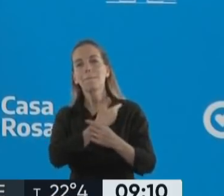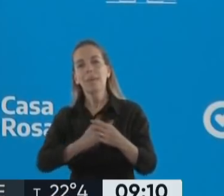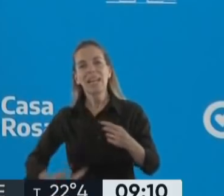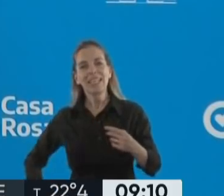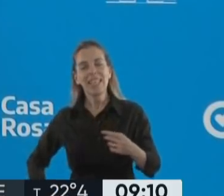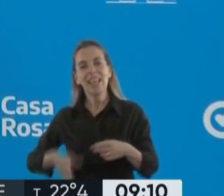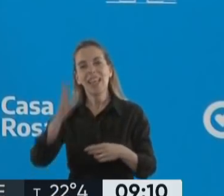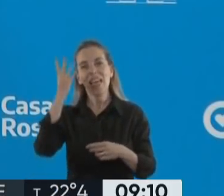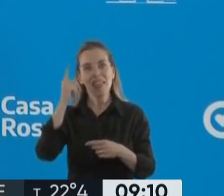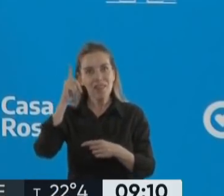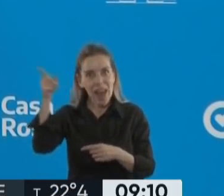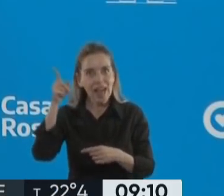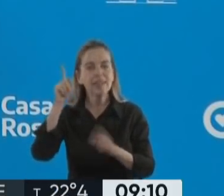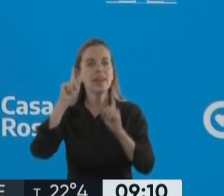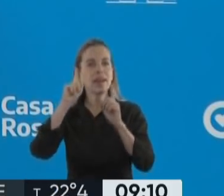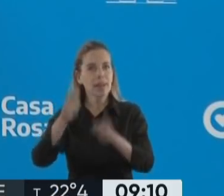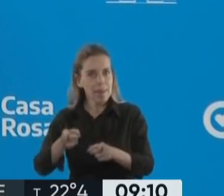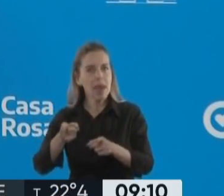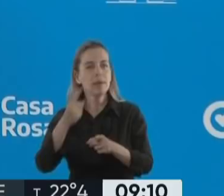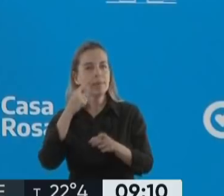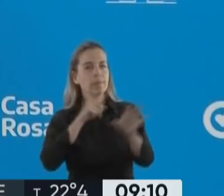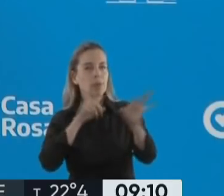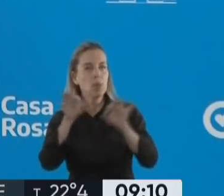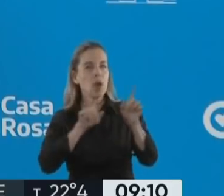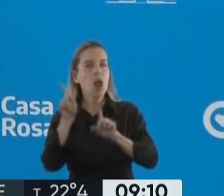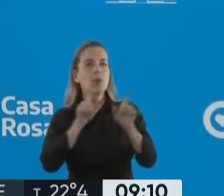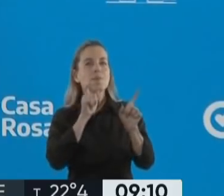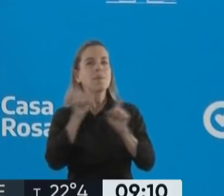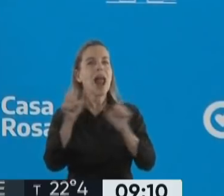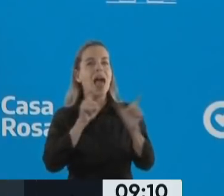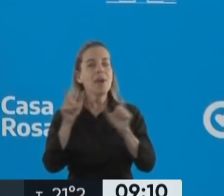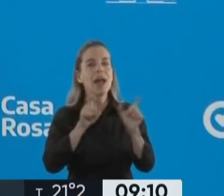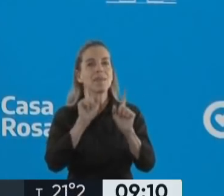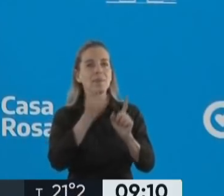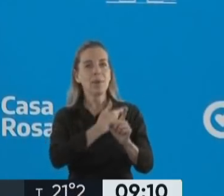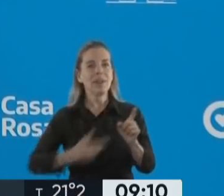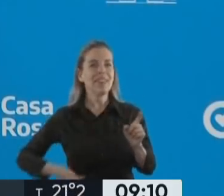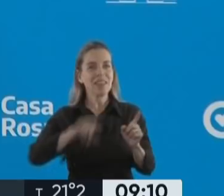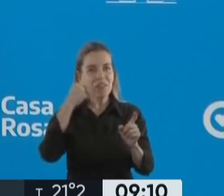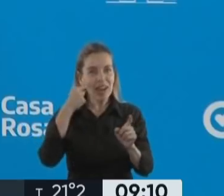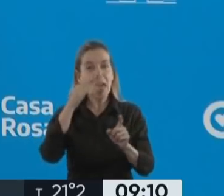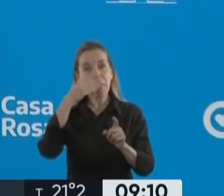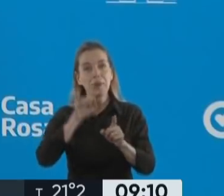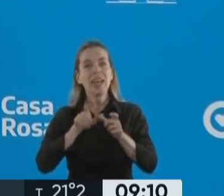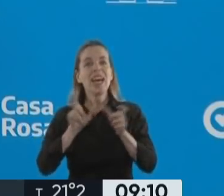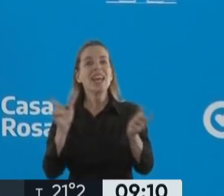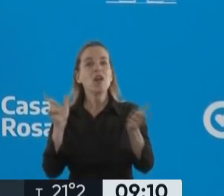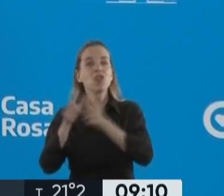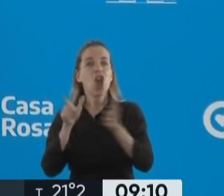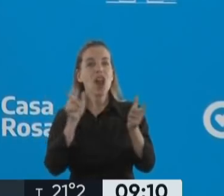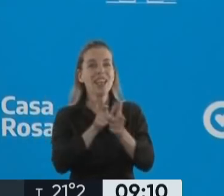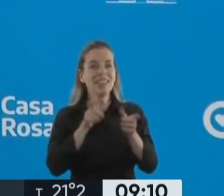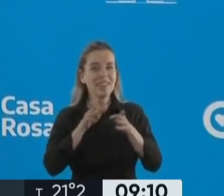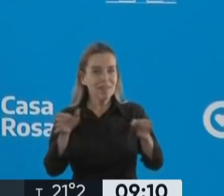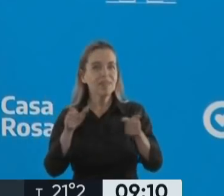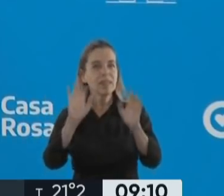primer Macron replicó algunas frases del mismísimo presidente Alberto Fernández, y en las reuniones bilaterales que se llevaron adelante, que ustedes saben